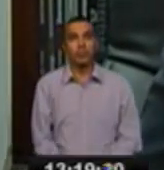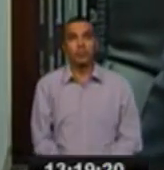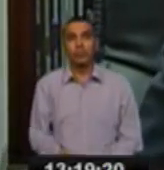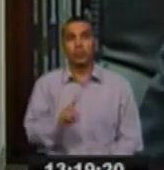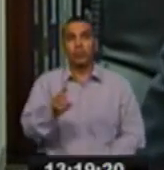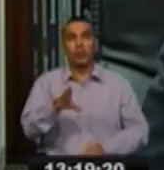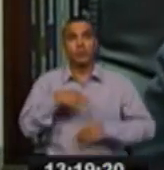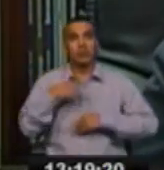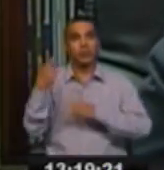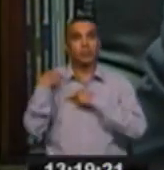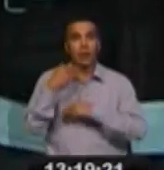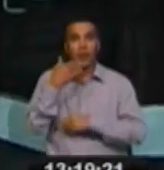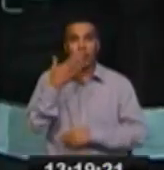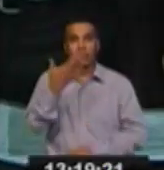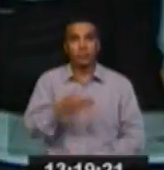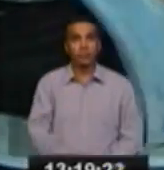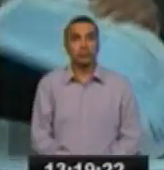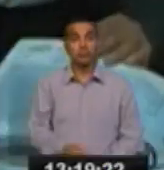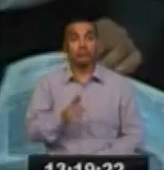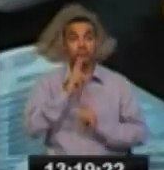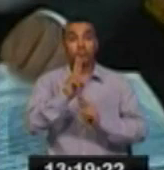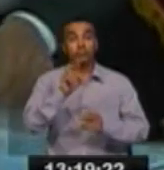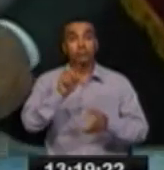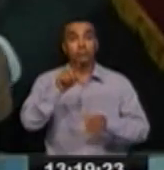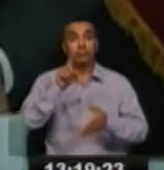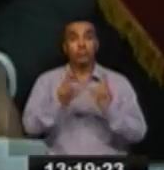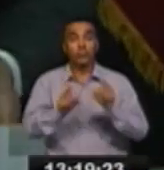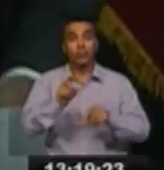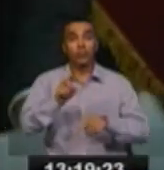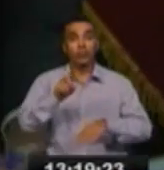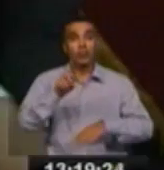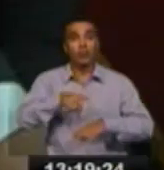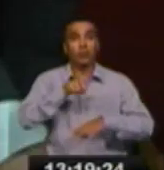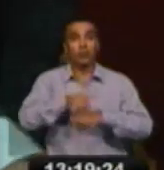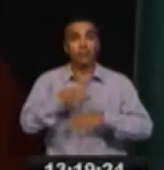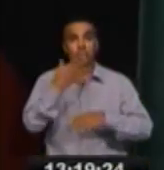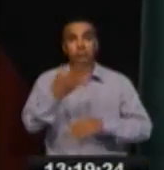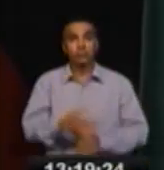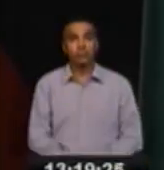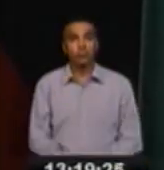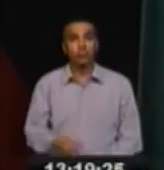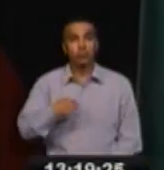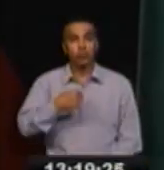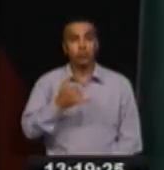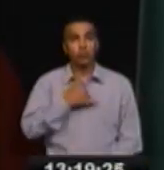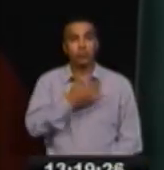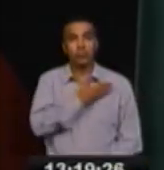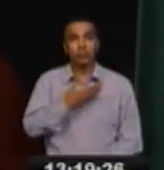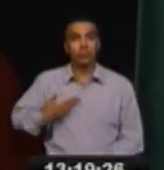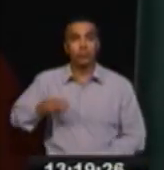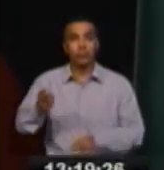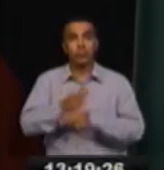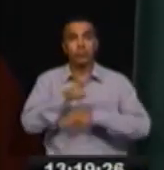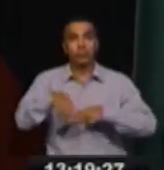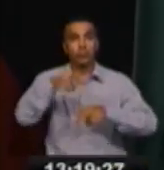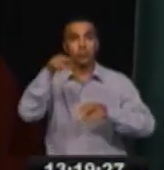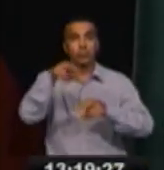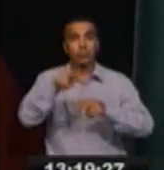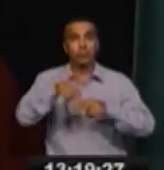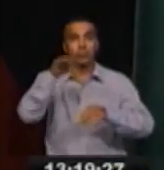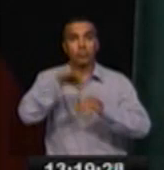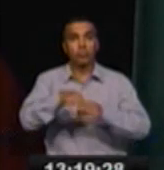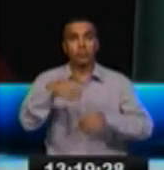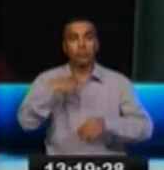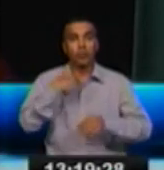o a asumir responsabilidades. La respuesta de la titular del CNE vino de inmediato. Soy la presidenta del Consejo Nacional Electoral, tengo